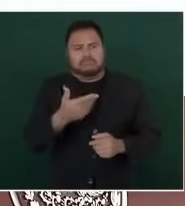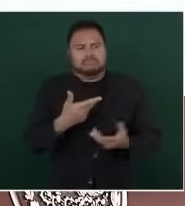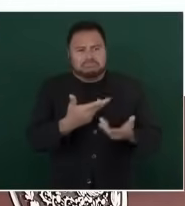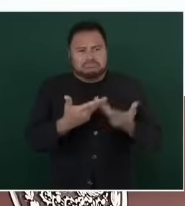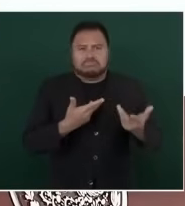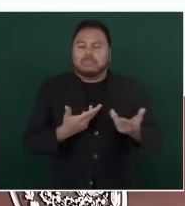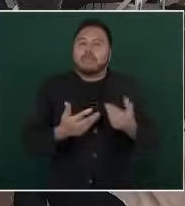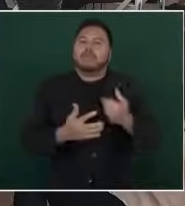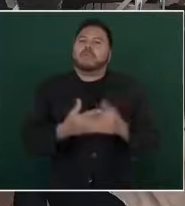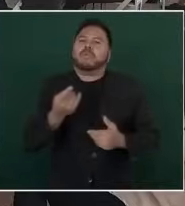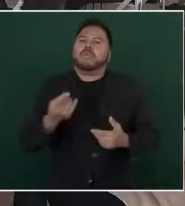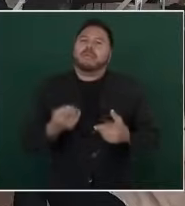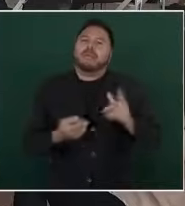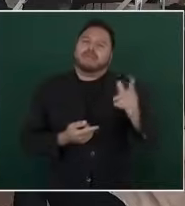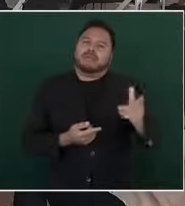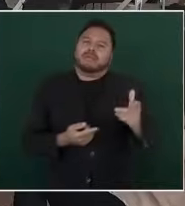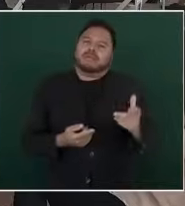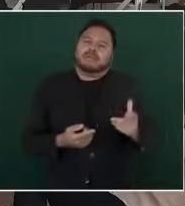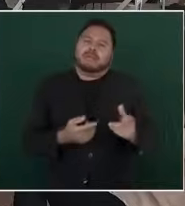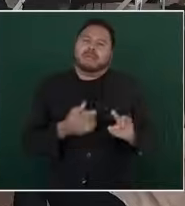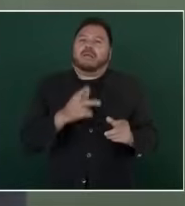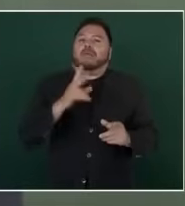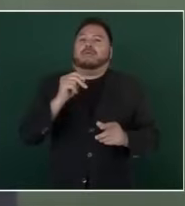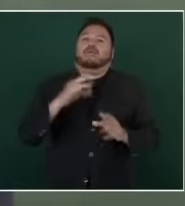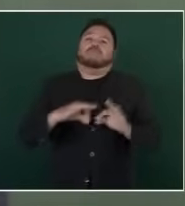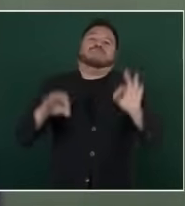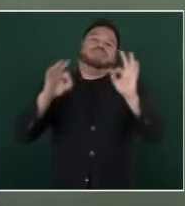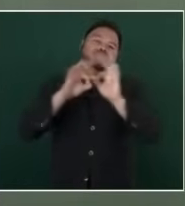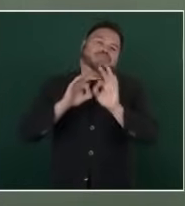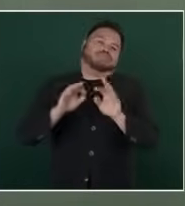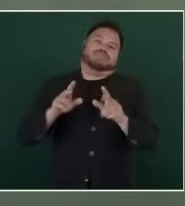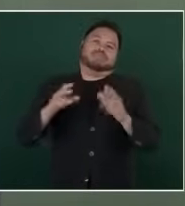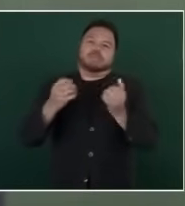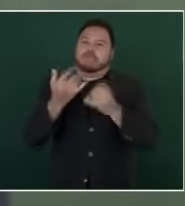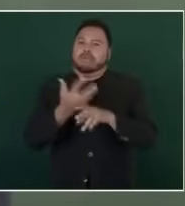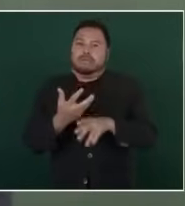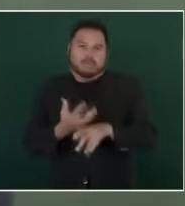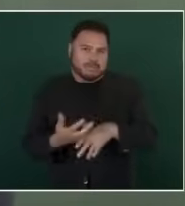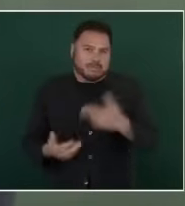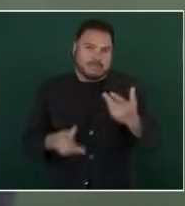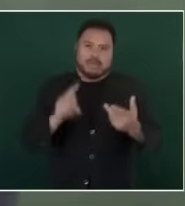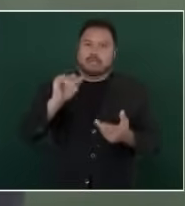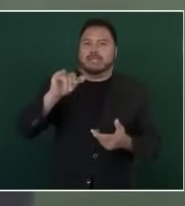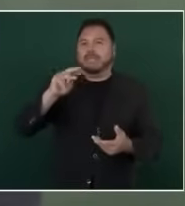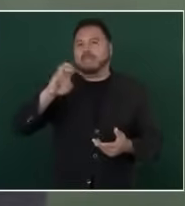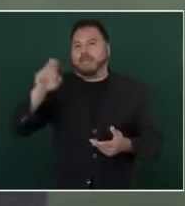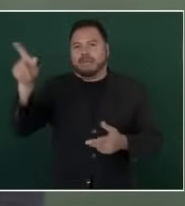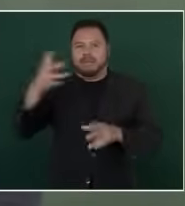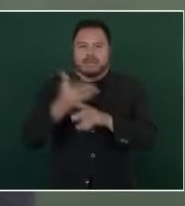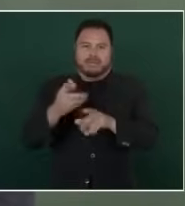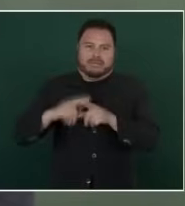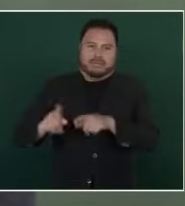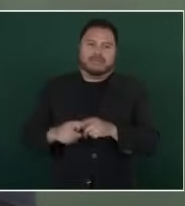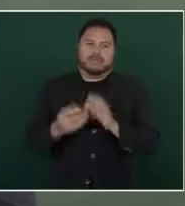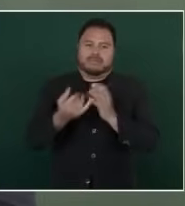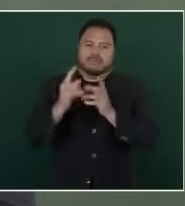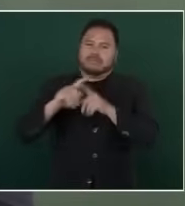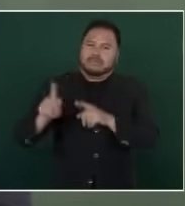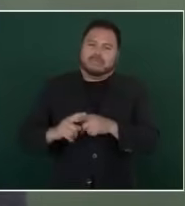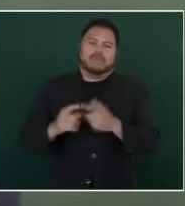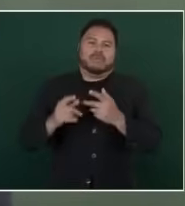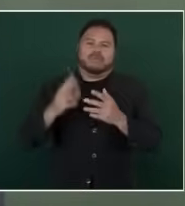porque no es el New York Times, ni el Wall Street Journal, el Financial